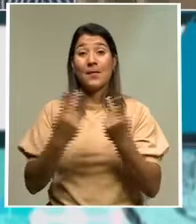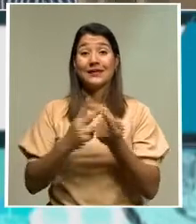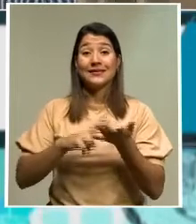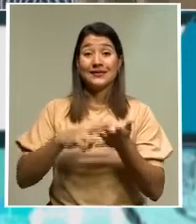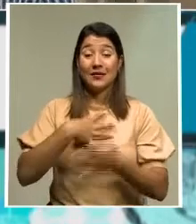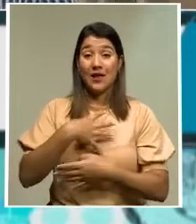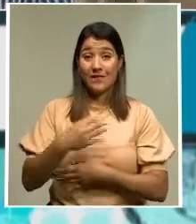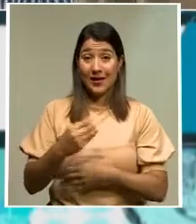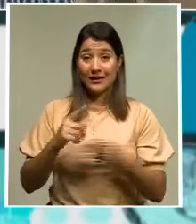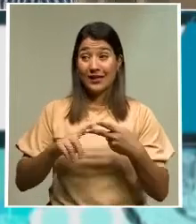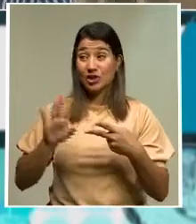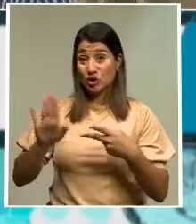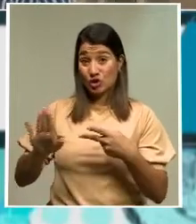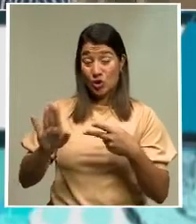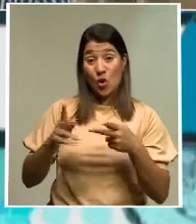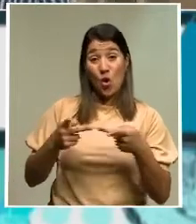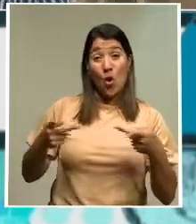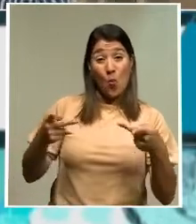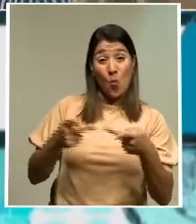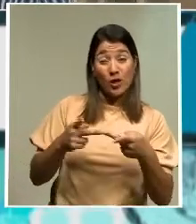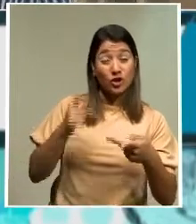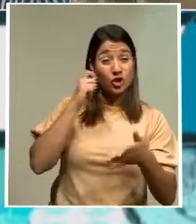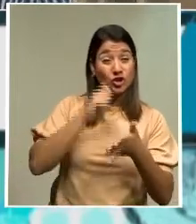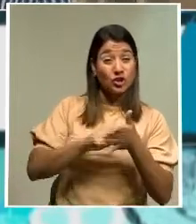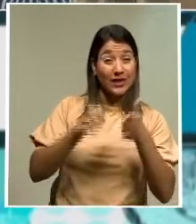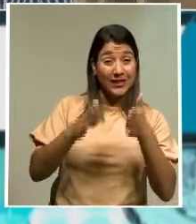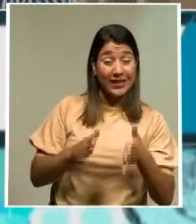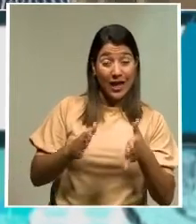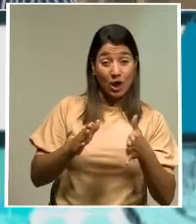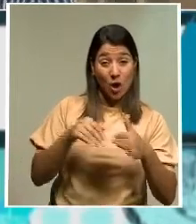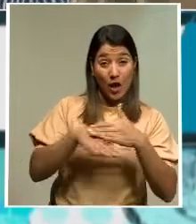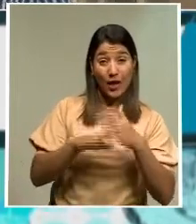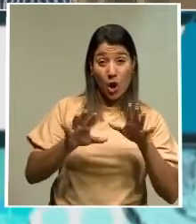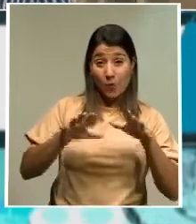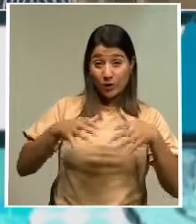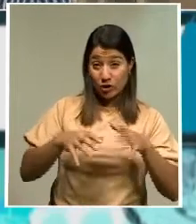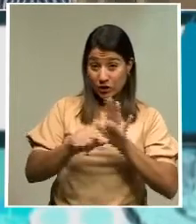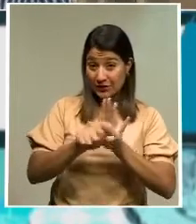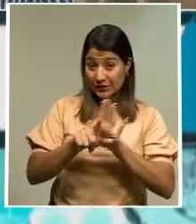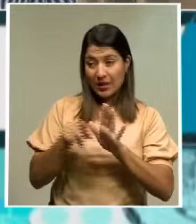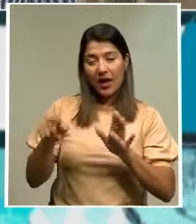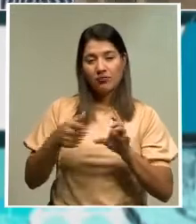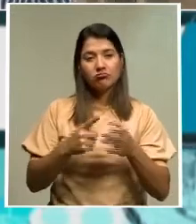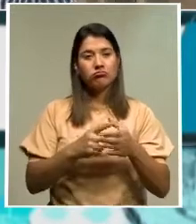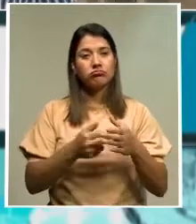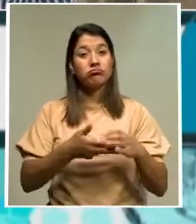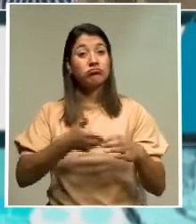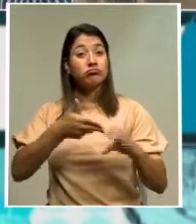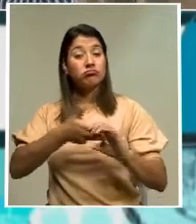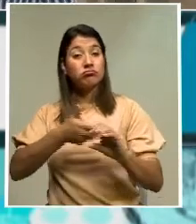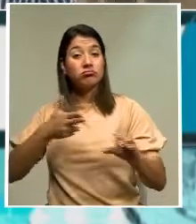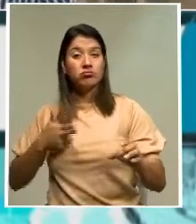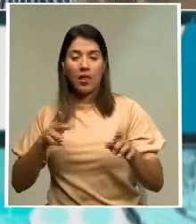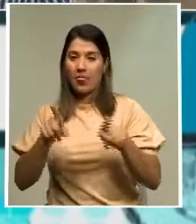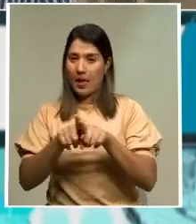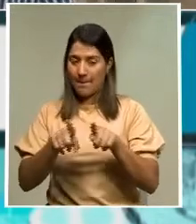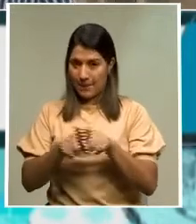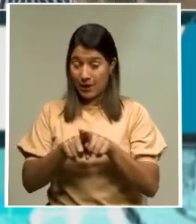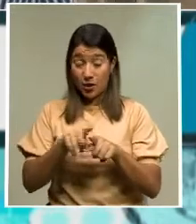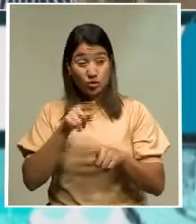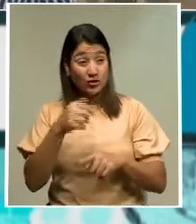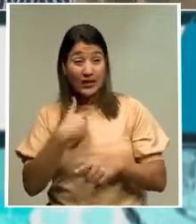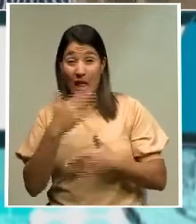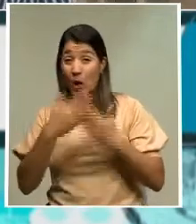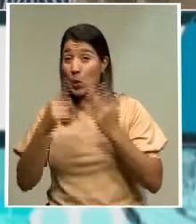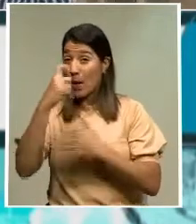puesto como secretario general de esta agrupación política. Ernesto, esta es la información, si tiene alguna consulta, y si no, volvemos con usted al set